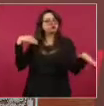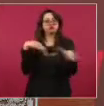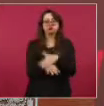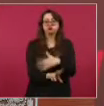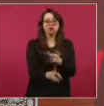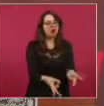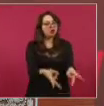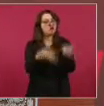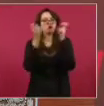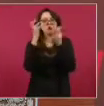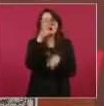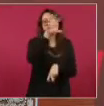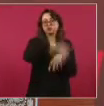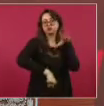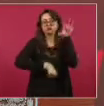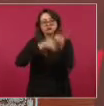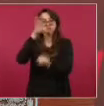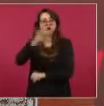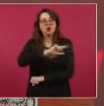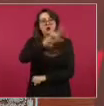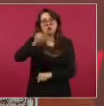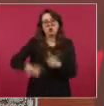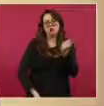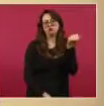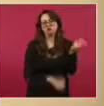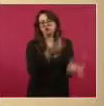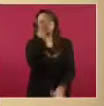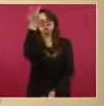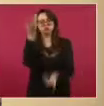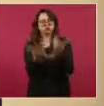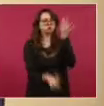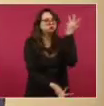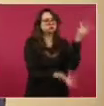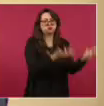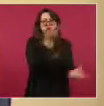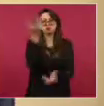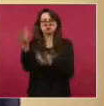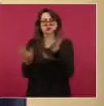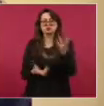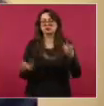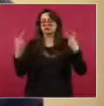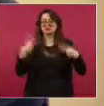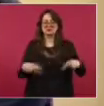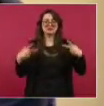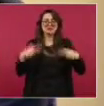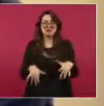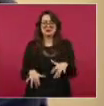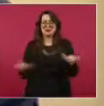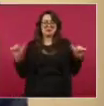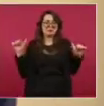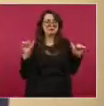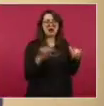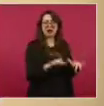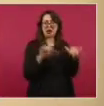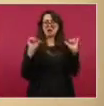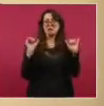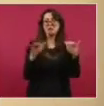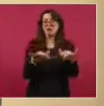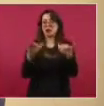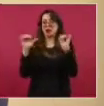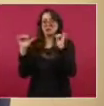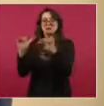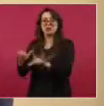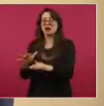la violencia se desborda a medida que una multitud invade las tiendas de raya en todo el